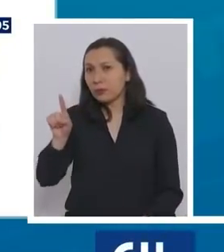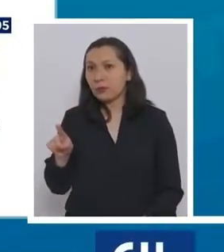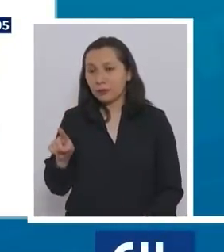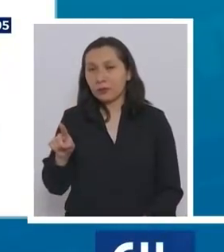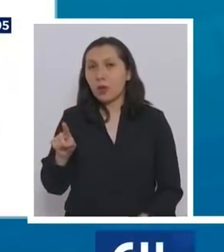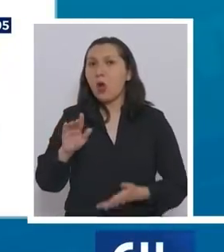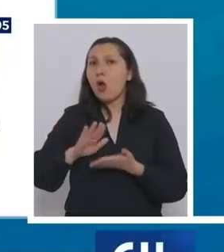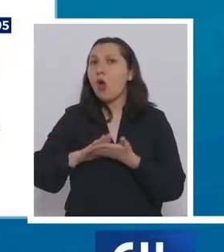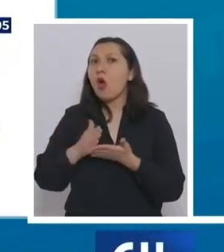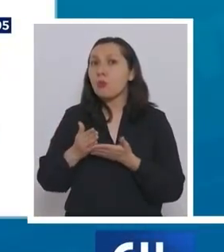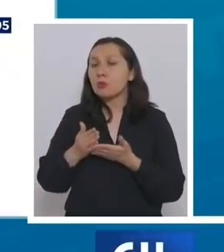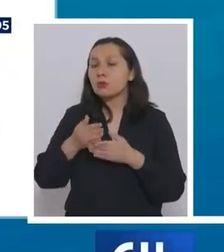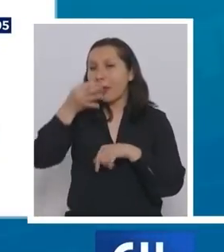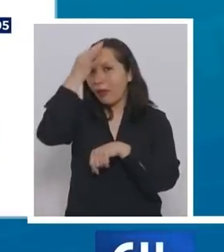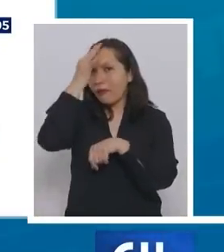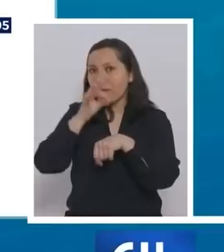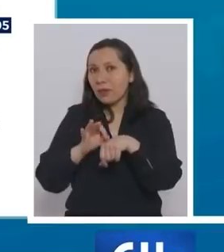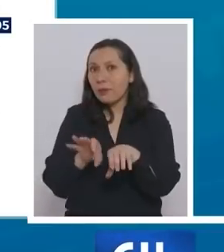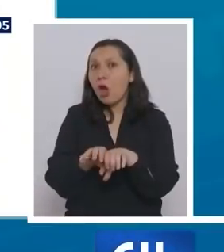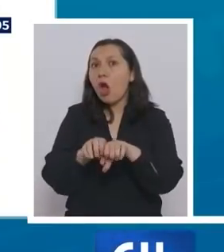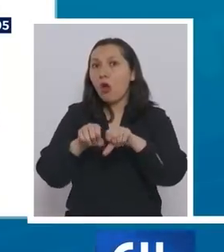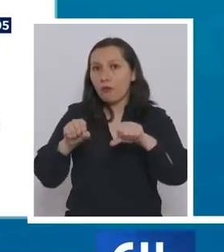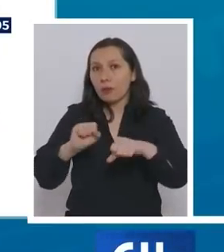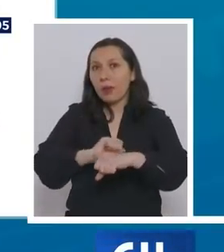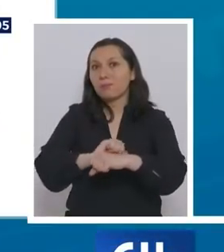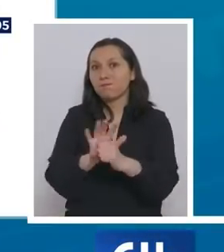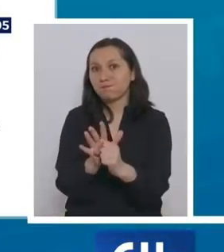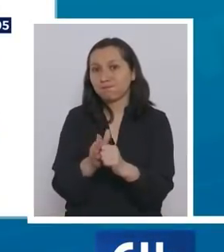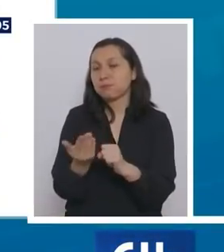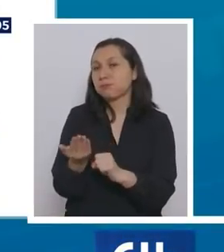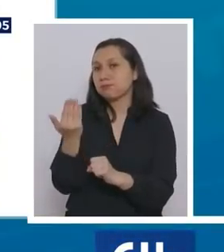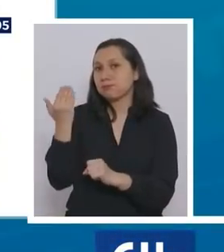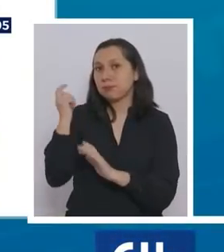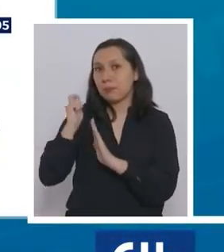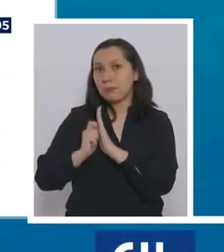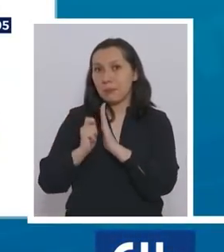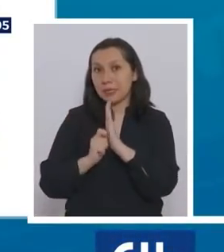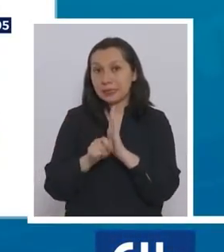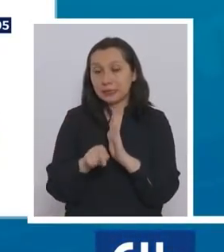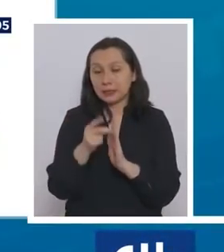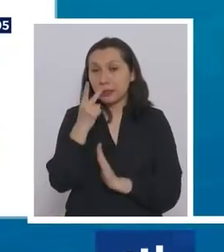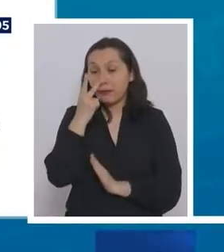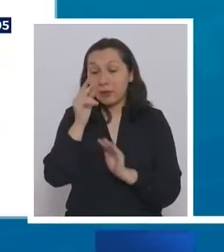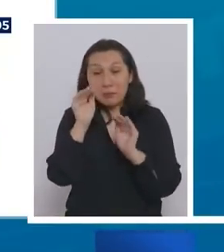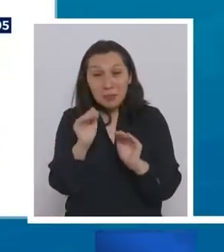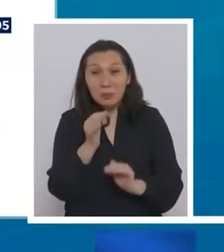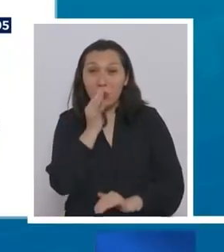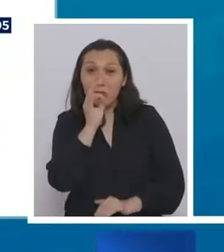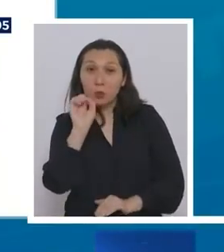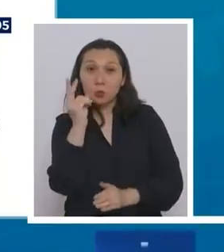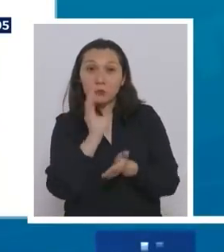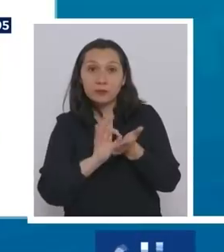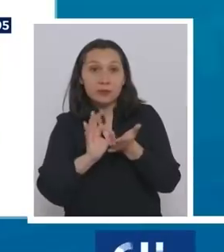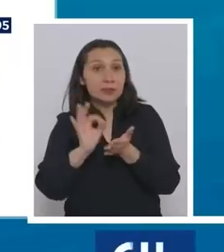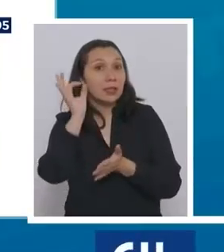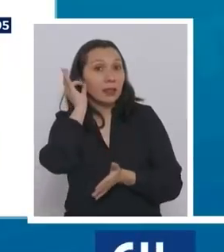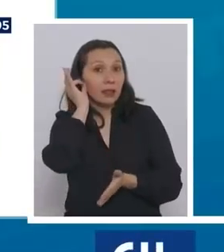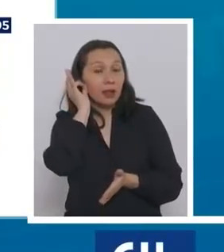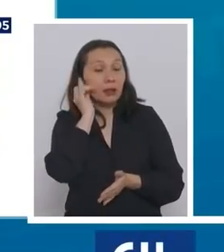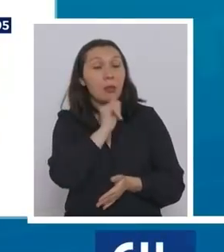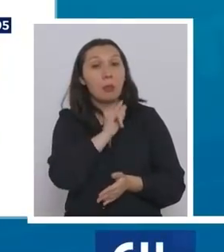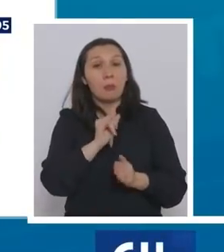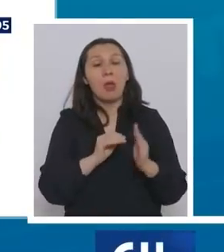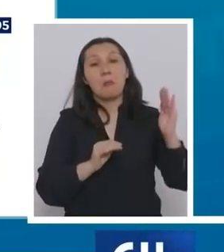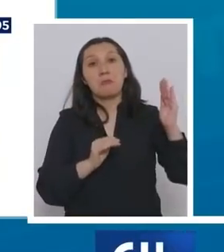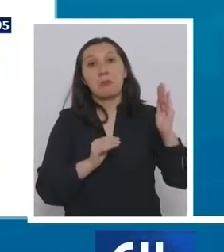la evolución de los casos confirmados en los últimos meses. Y tal como lo señaló la subsecretaria, luego de una